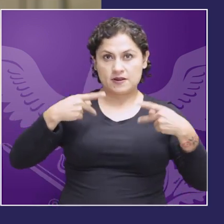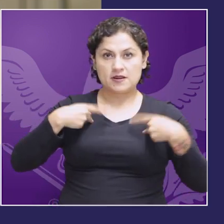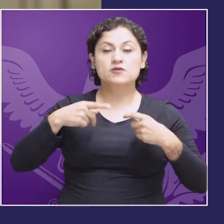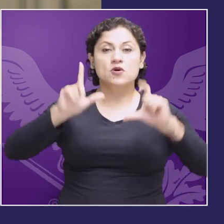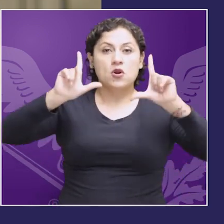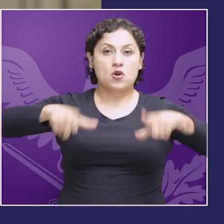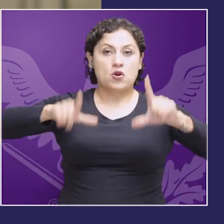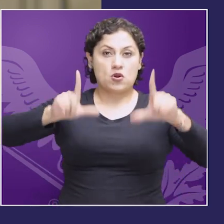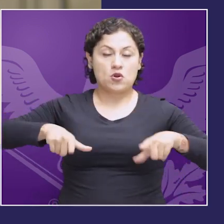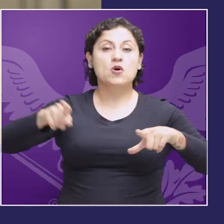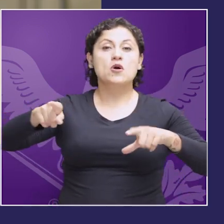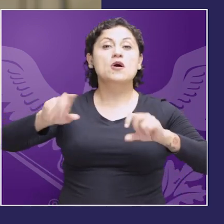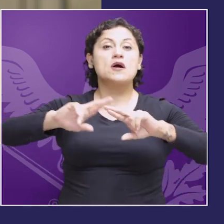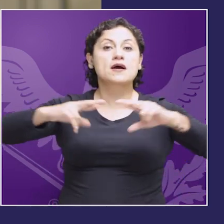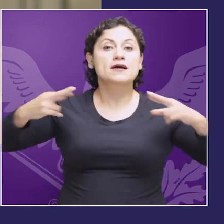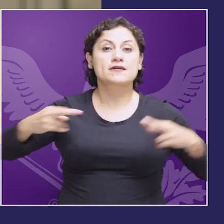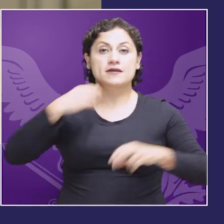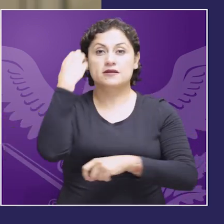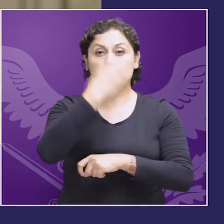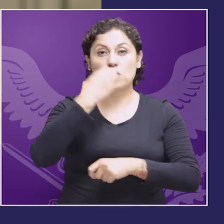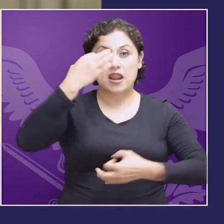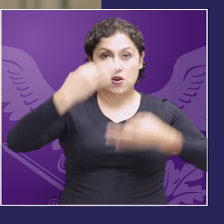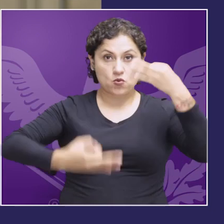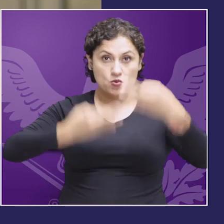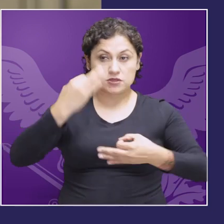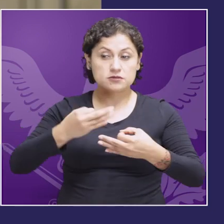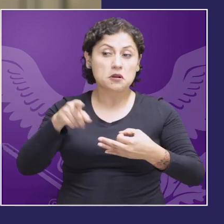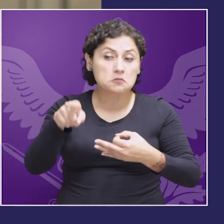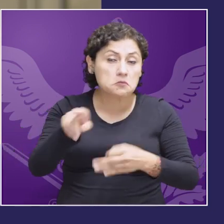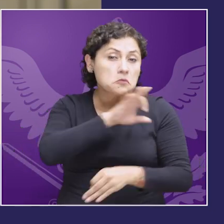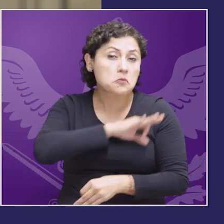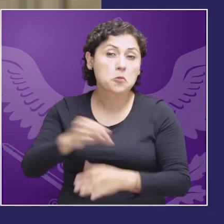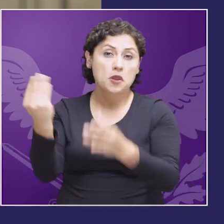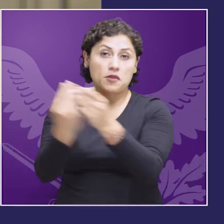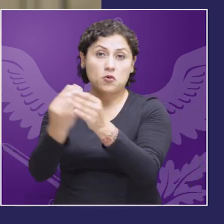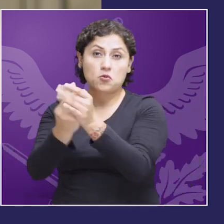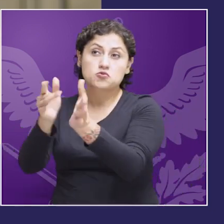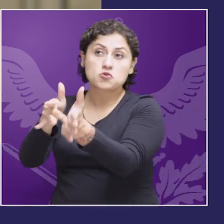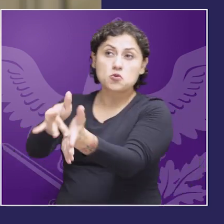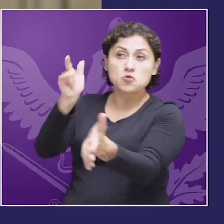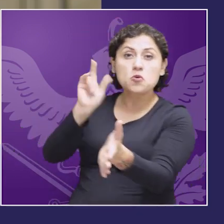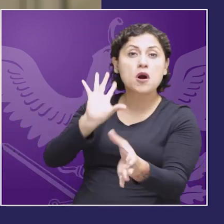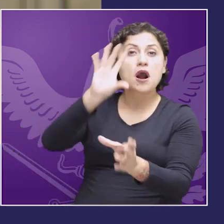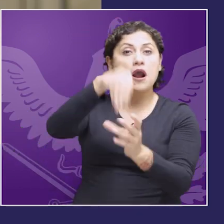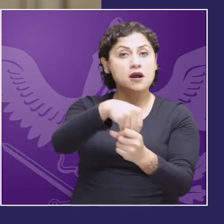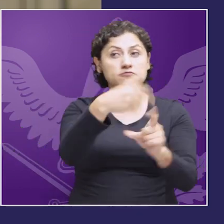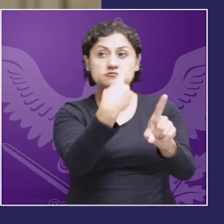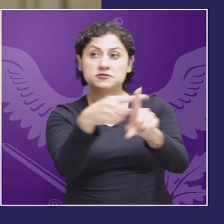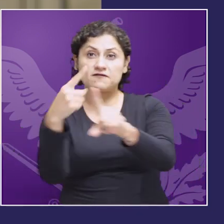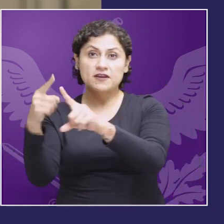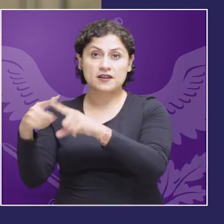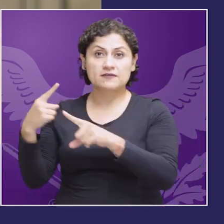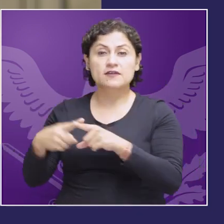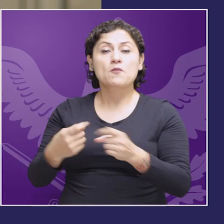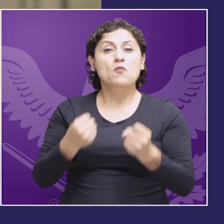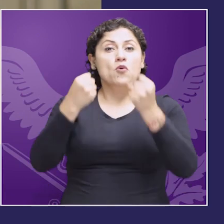la RIAEJ, que es la Red Iberoamericana de Escuelas Judiciales, de manera que pudiera ser utilizado por las escuelas judiciales de